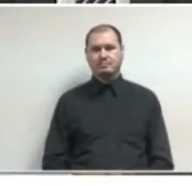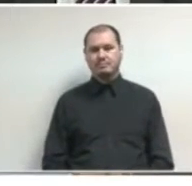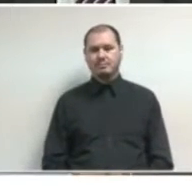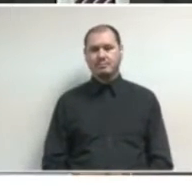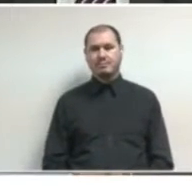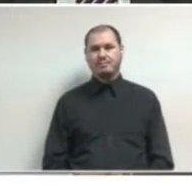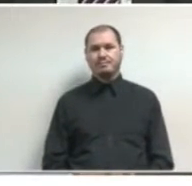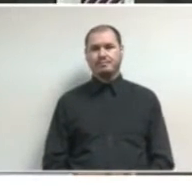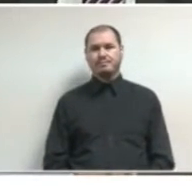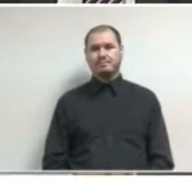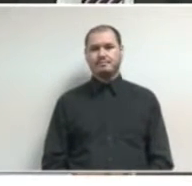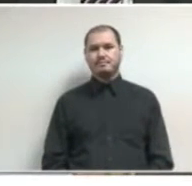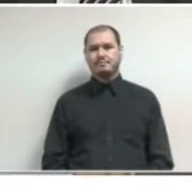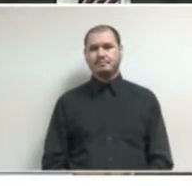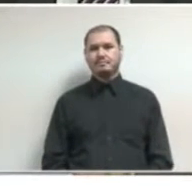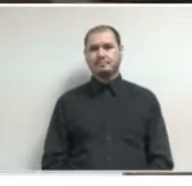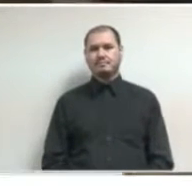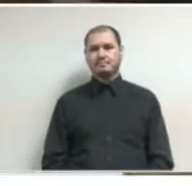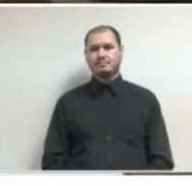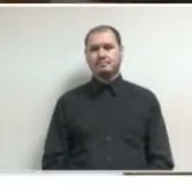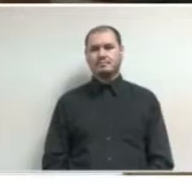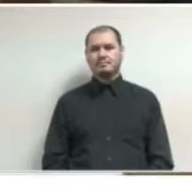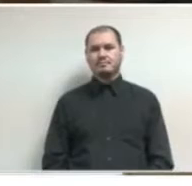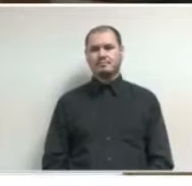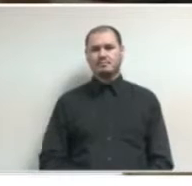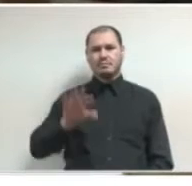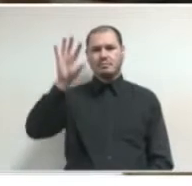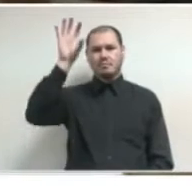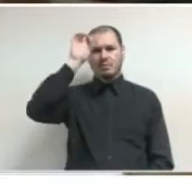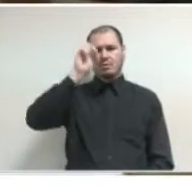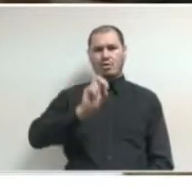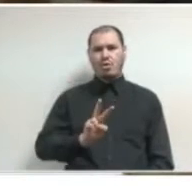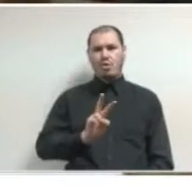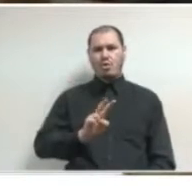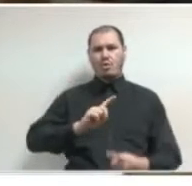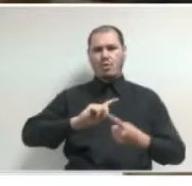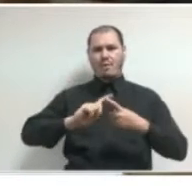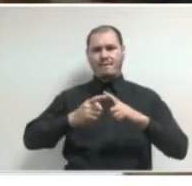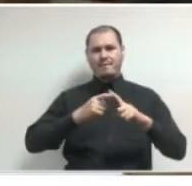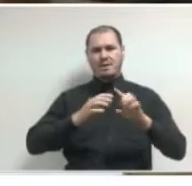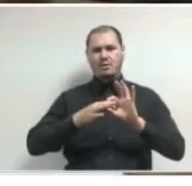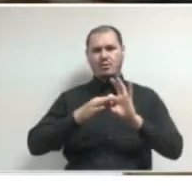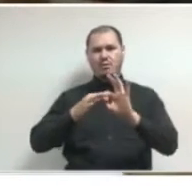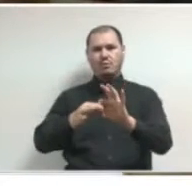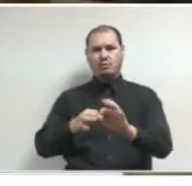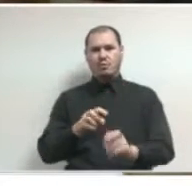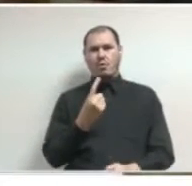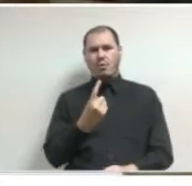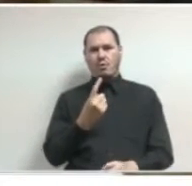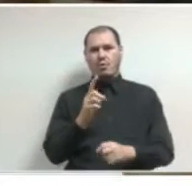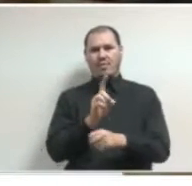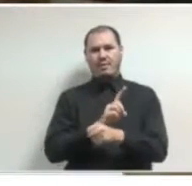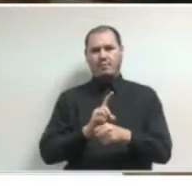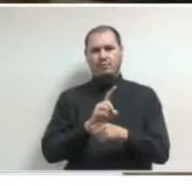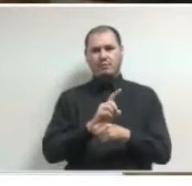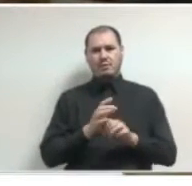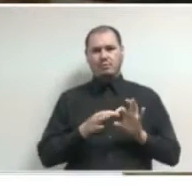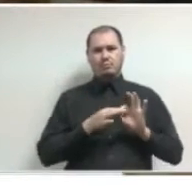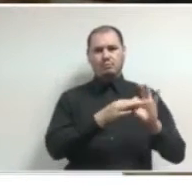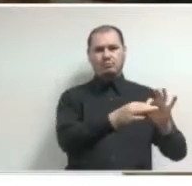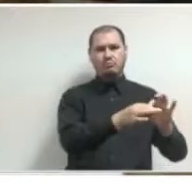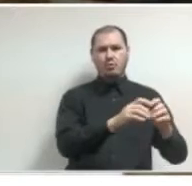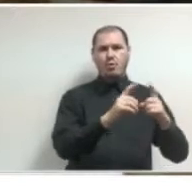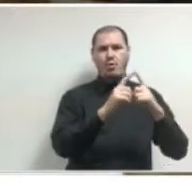Seamos bonita, cuaco, cuatia. Recuerdo que eran dos convenios, uno con Cámara de Diputados. Se guardáramos, yo recuerdo, pe, tení Cámara de Diputados,